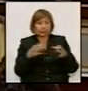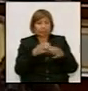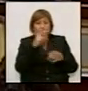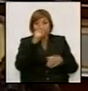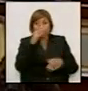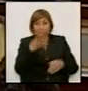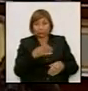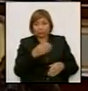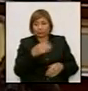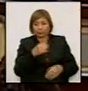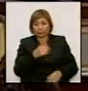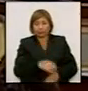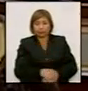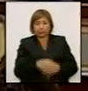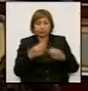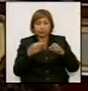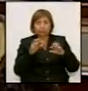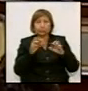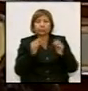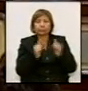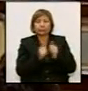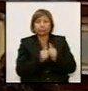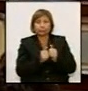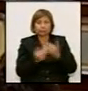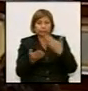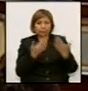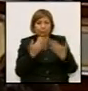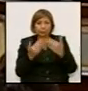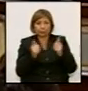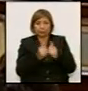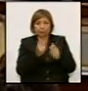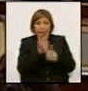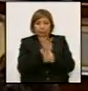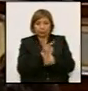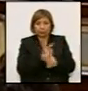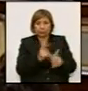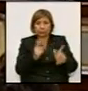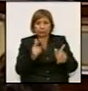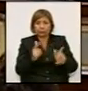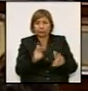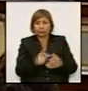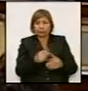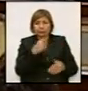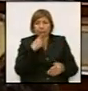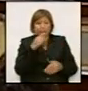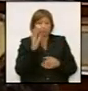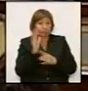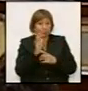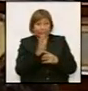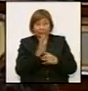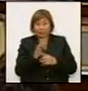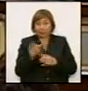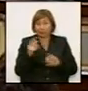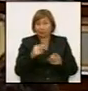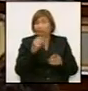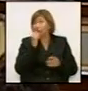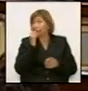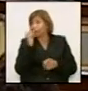intermedio permita que, conversando libremente, los representantes de uno y otro